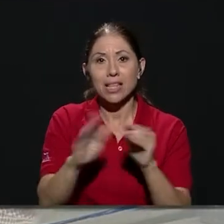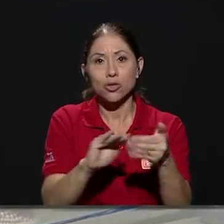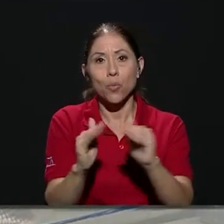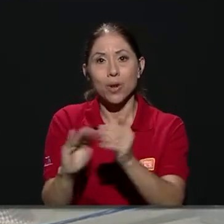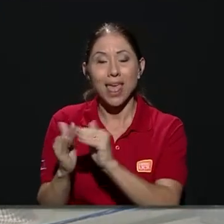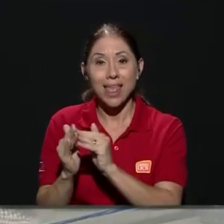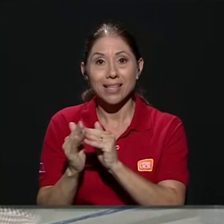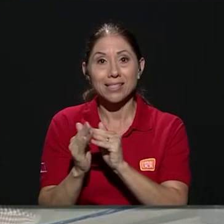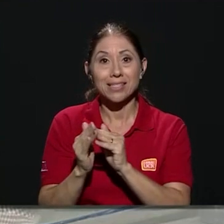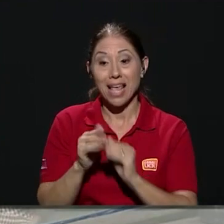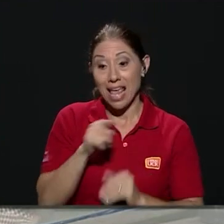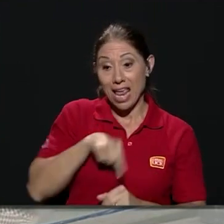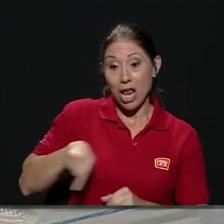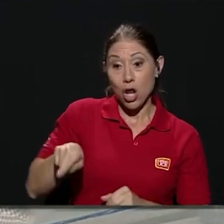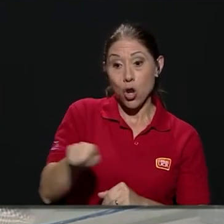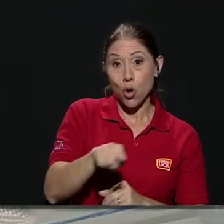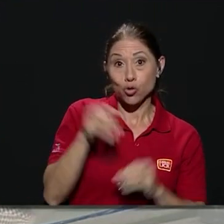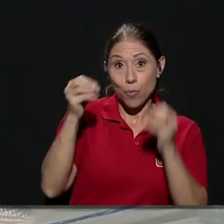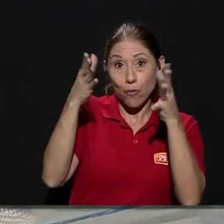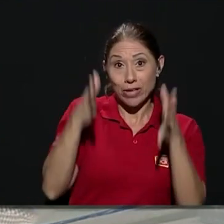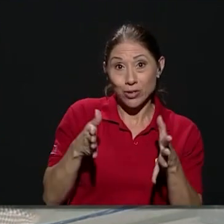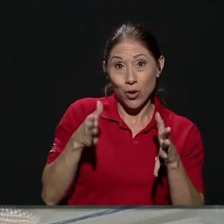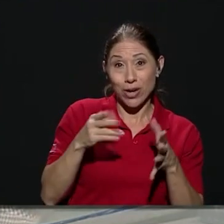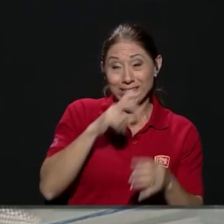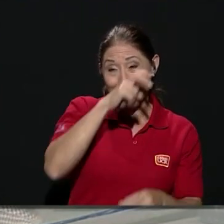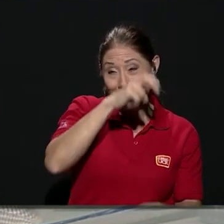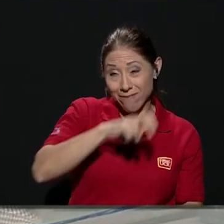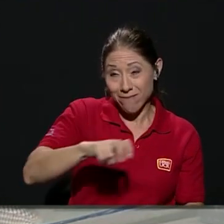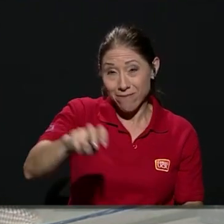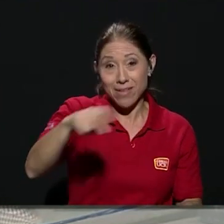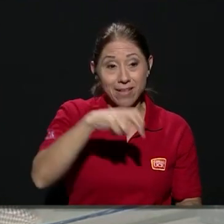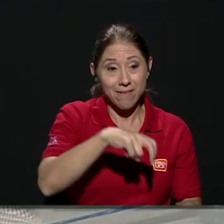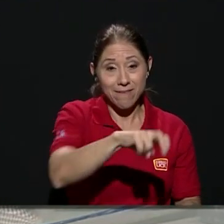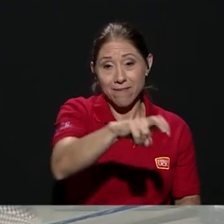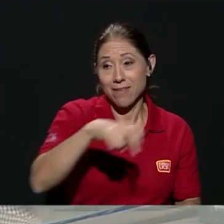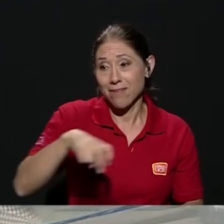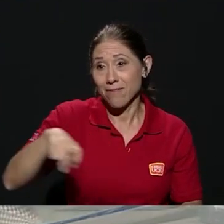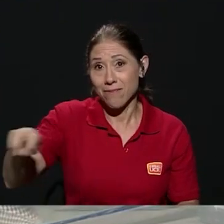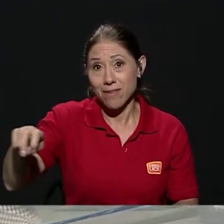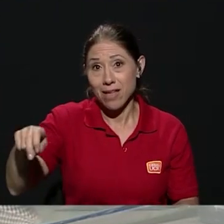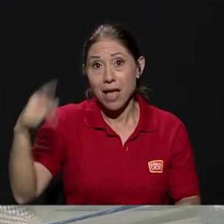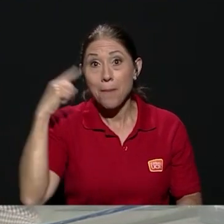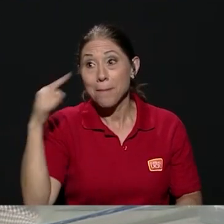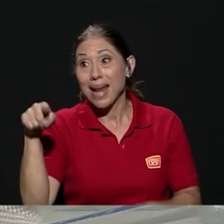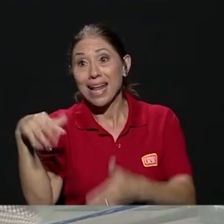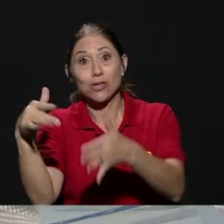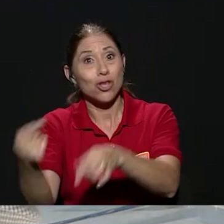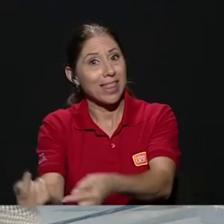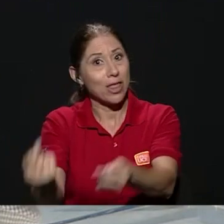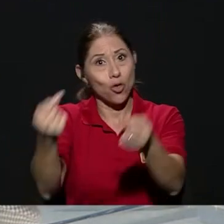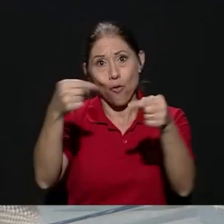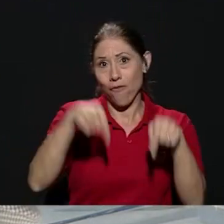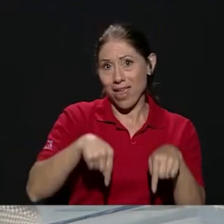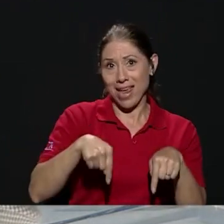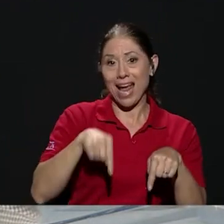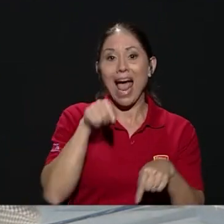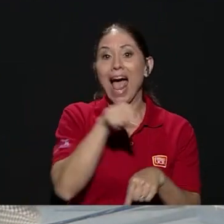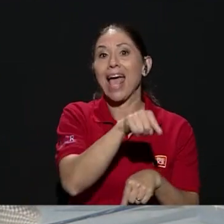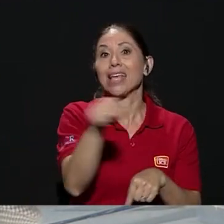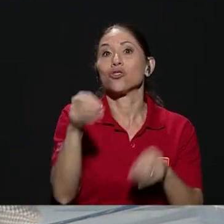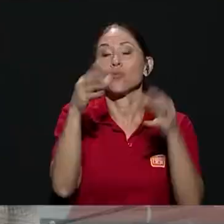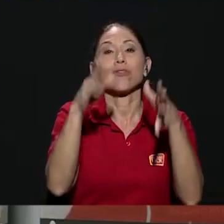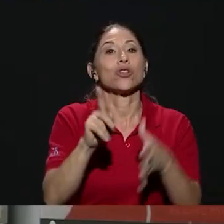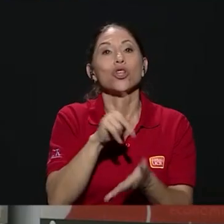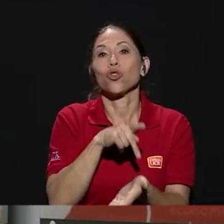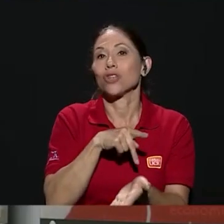lecciones para evitar el desarraigo de los estudiantes, los profesores no se les paga horas viaje, se les pagan los